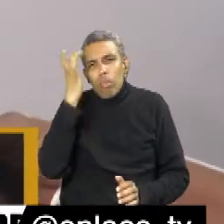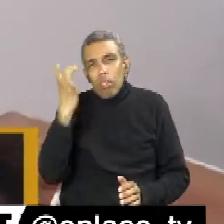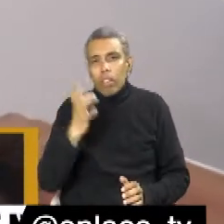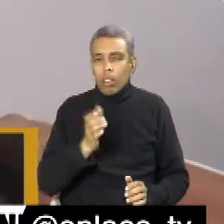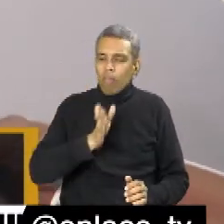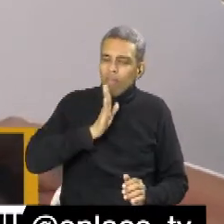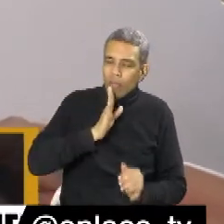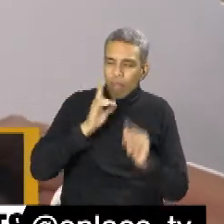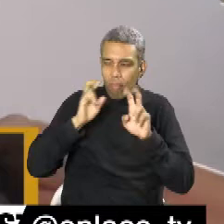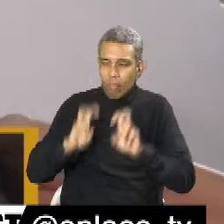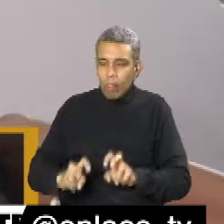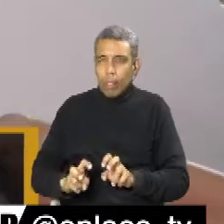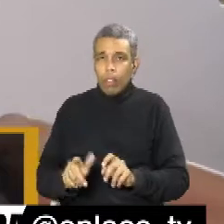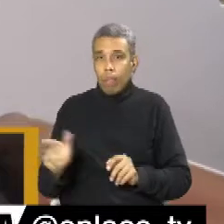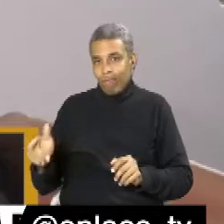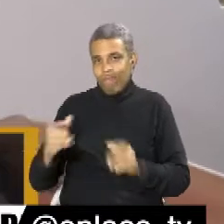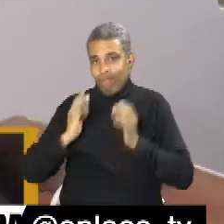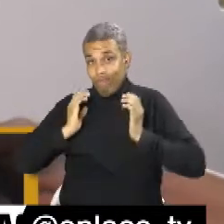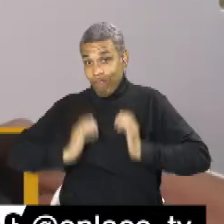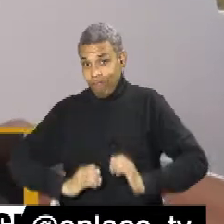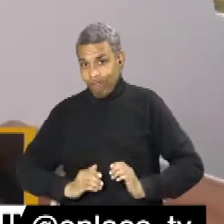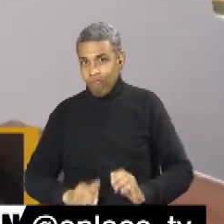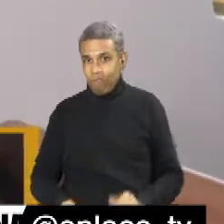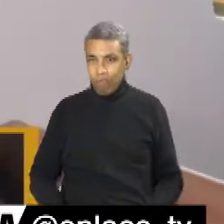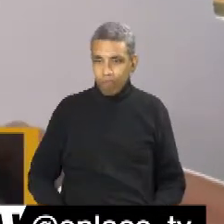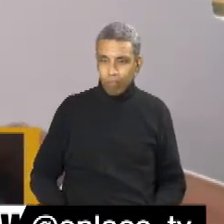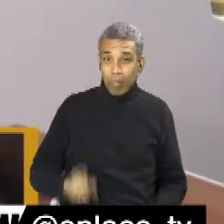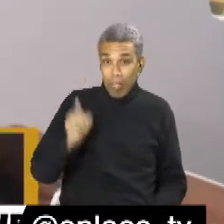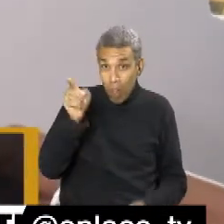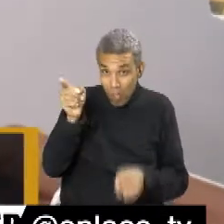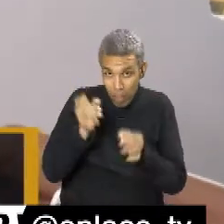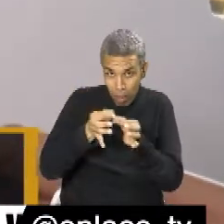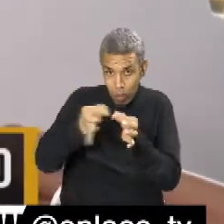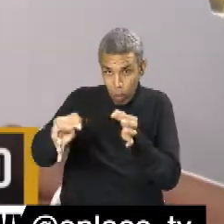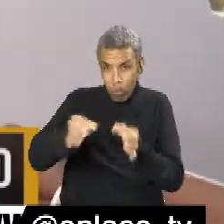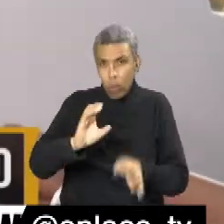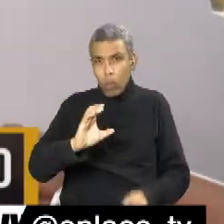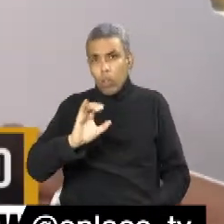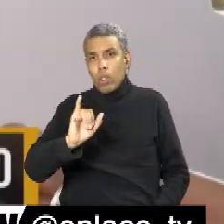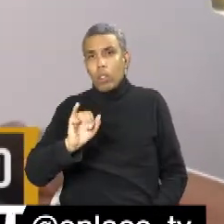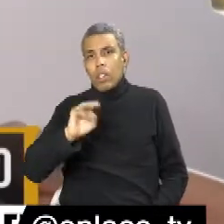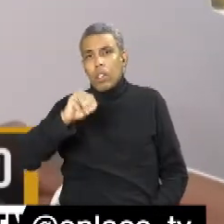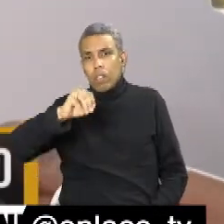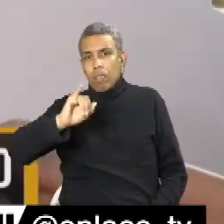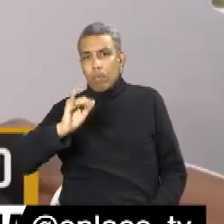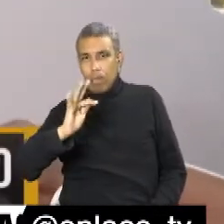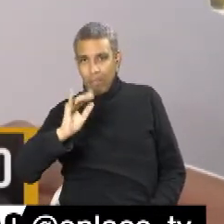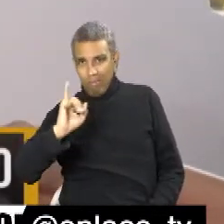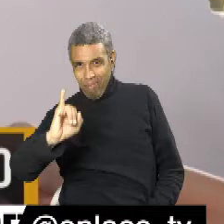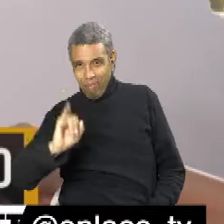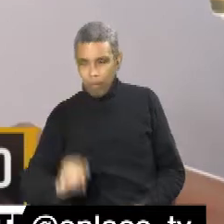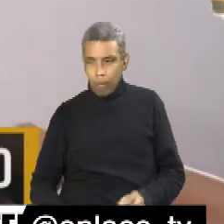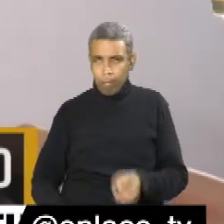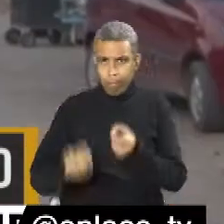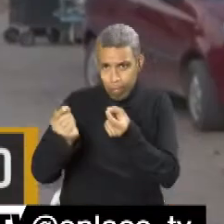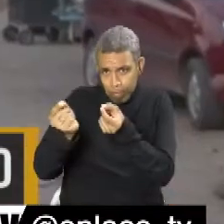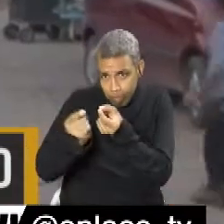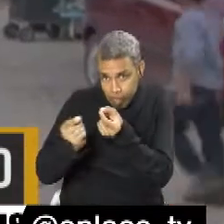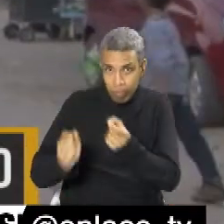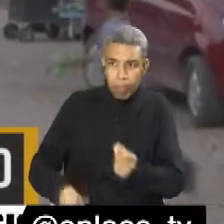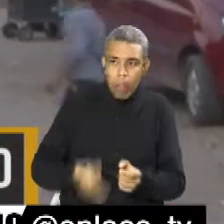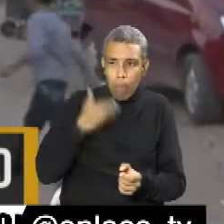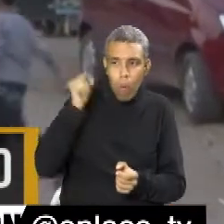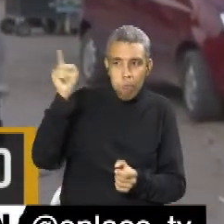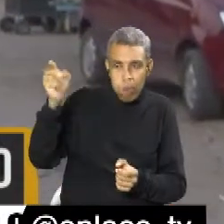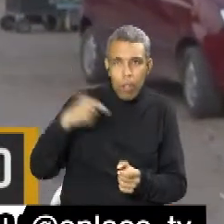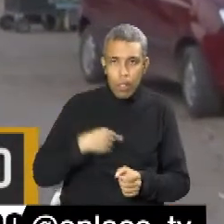cadáver se tuvo que hacer en Cimití, teniendo en cuenta el lugar y la cercanía hacia este municipio.